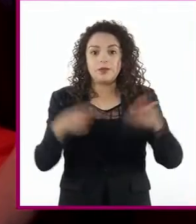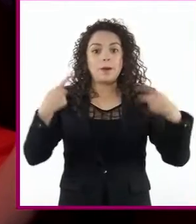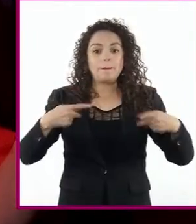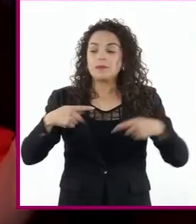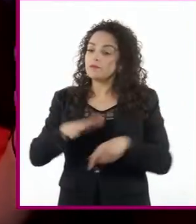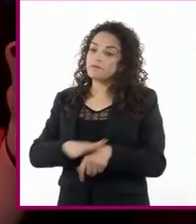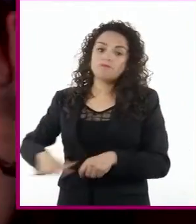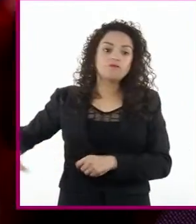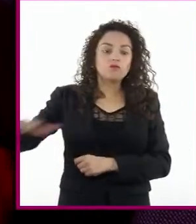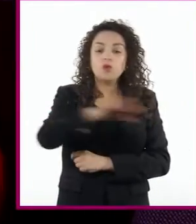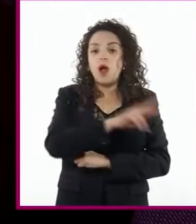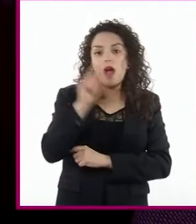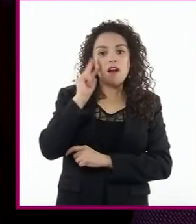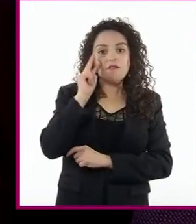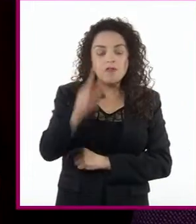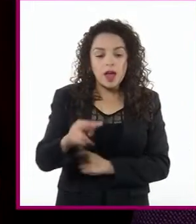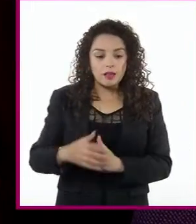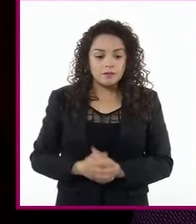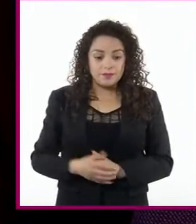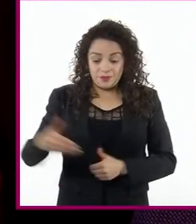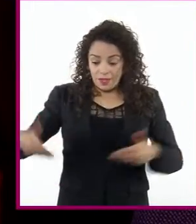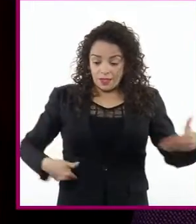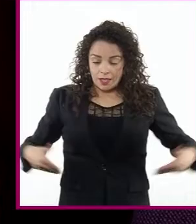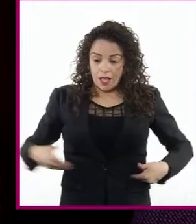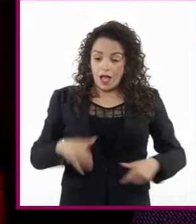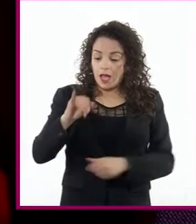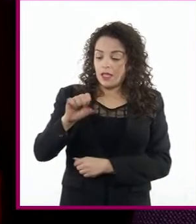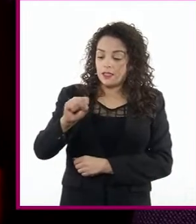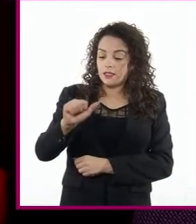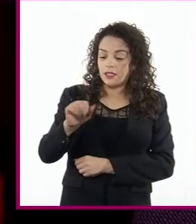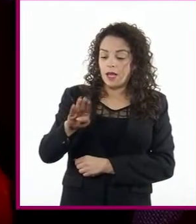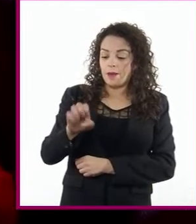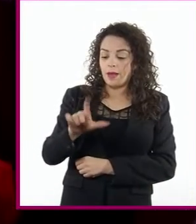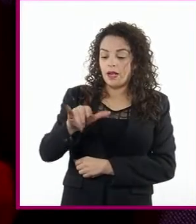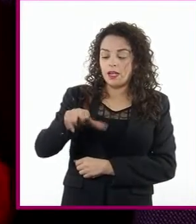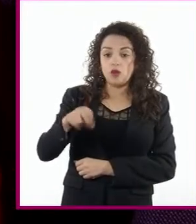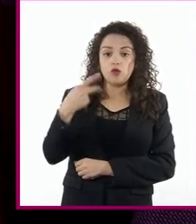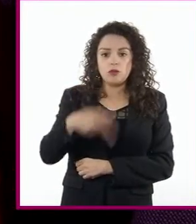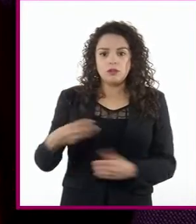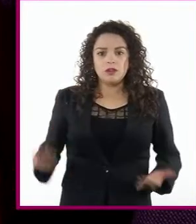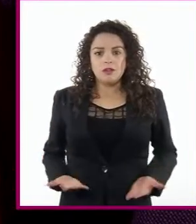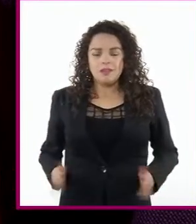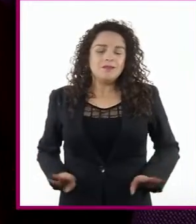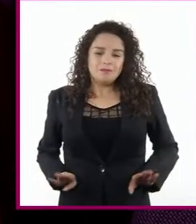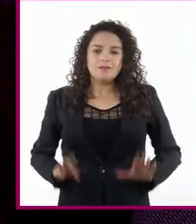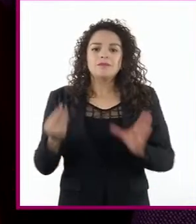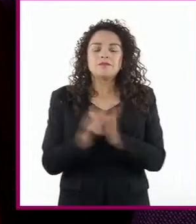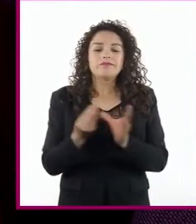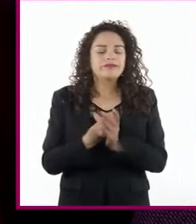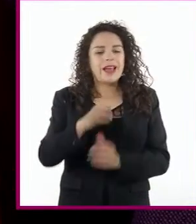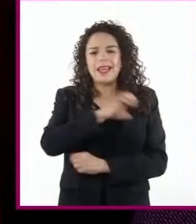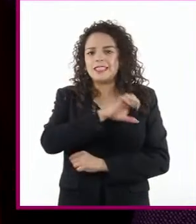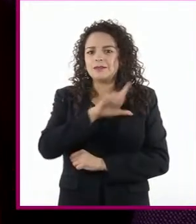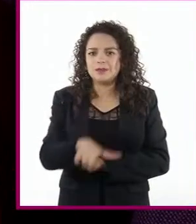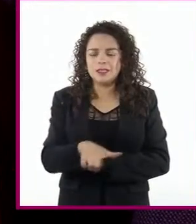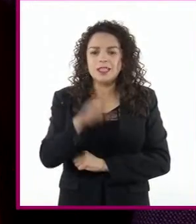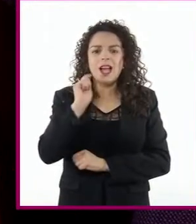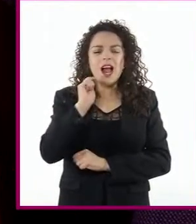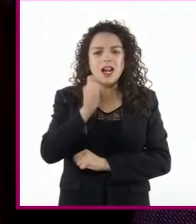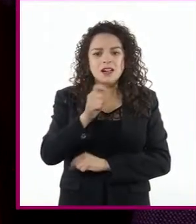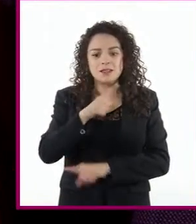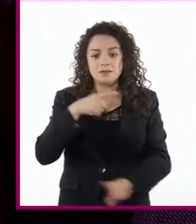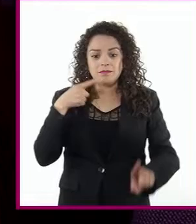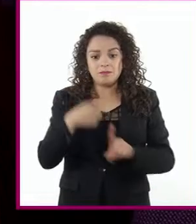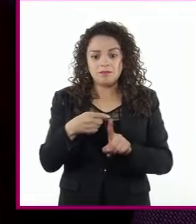pueblo. El teatro isabelino tuvo características muy especiales. Estaba destinado a un